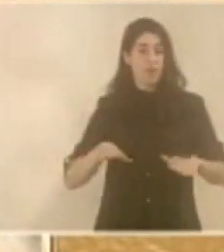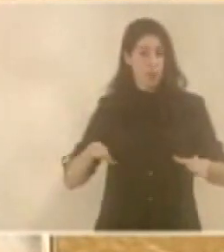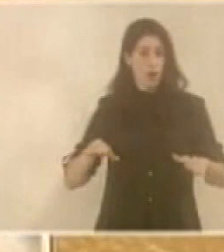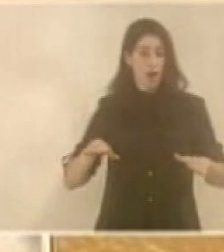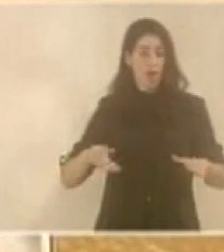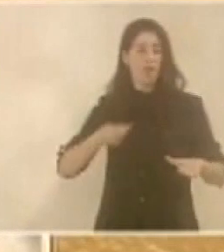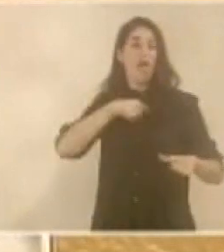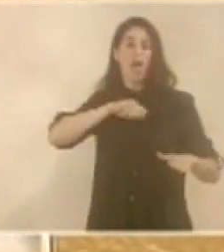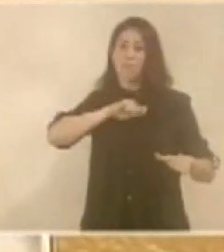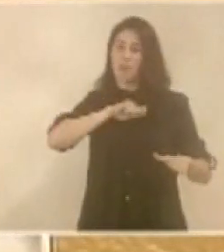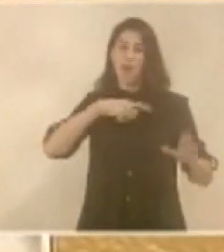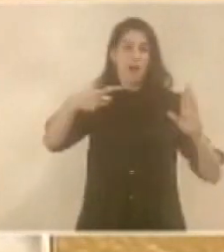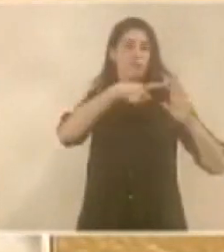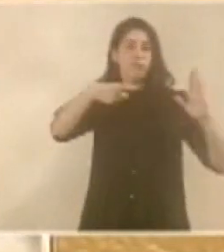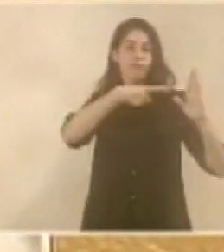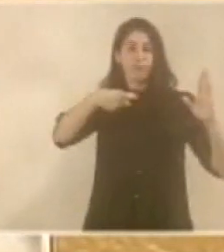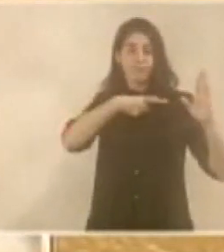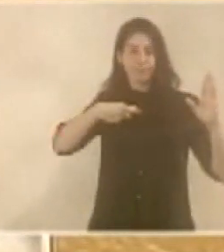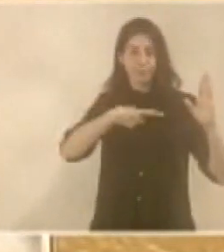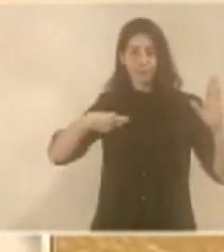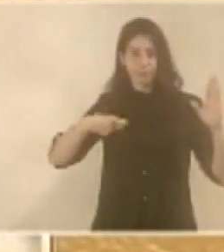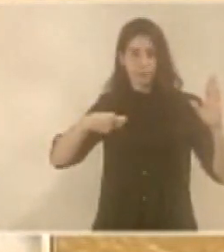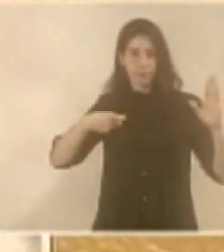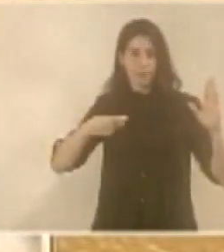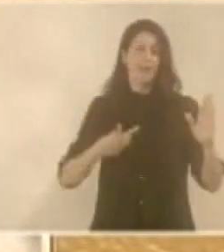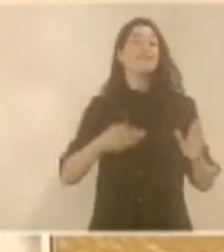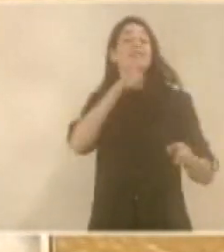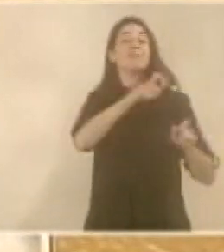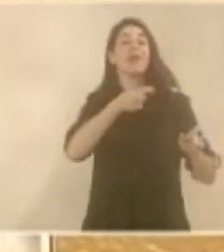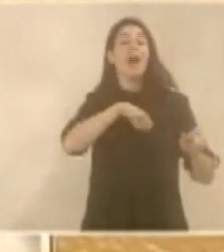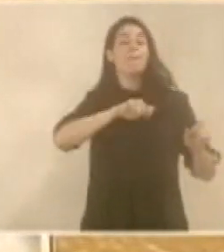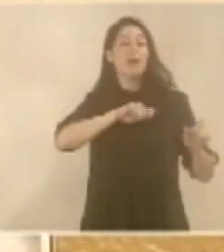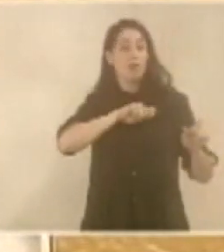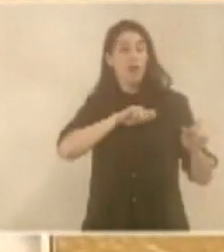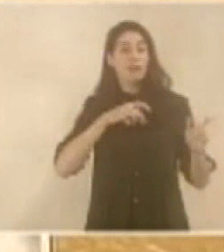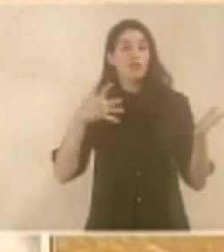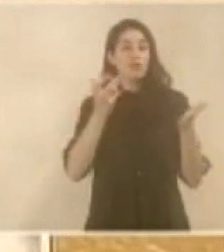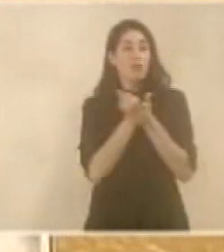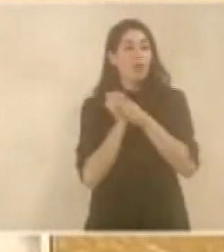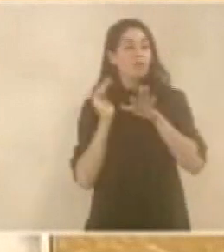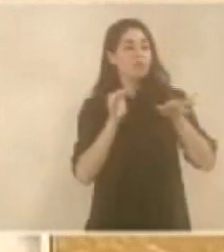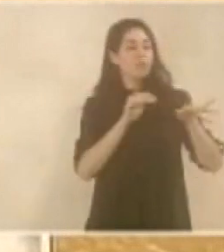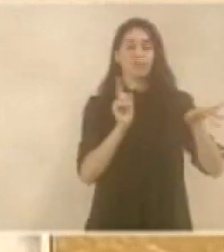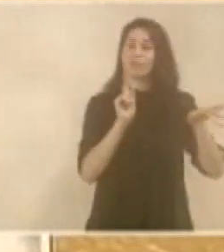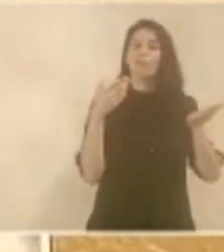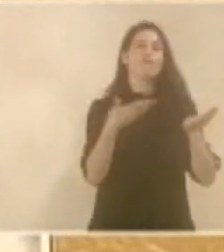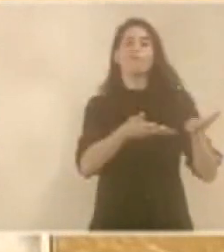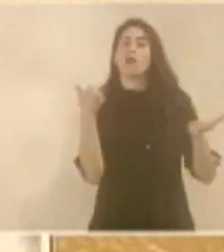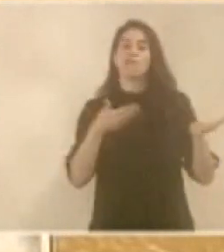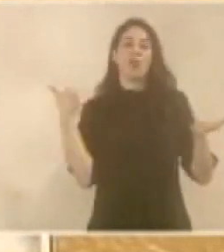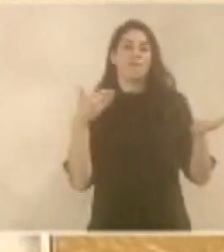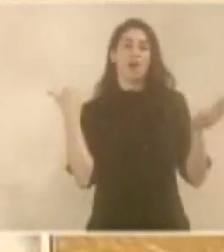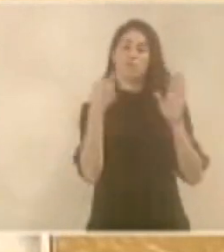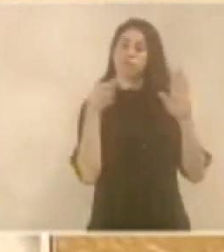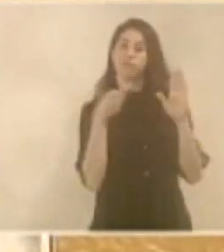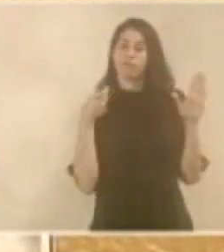sin exceptuar los isleños de Canarias. Todos los españoles son excluidos de esta expedición, por buenos patriotas que parezcan, puesto que ninguno de